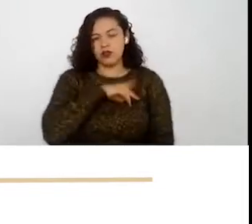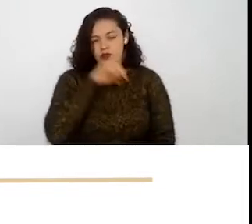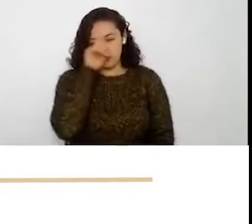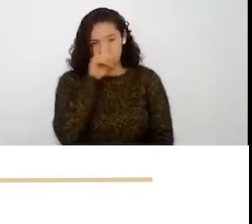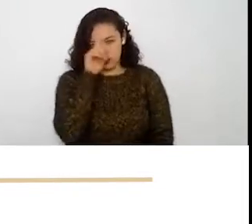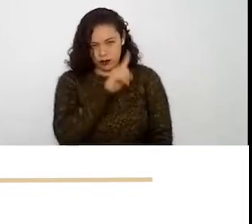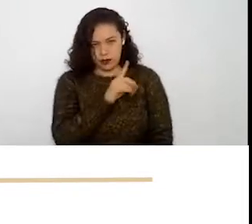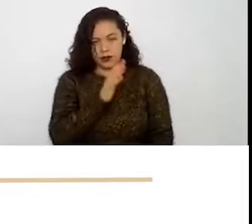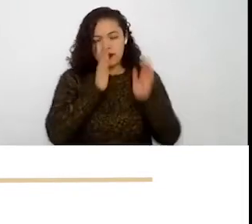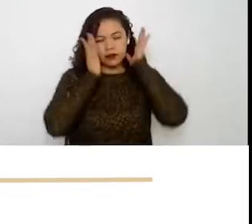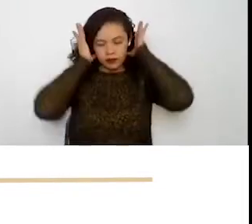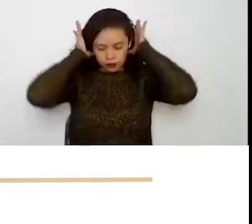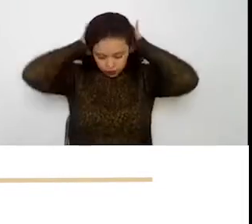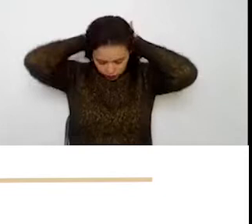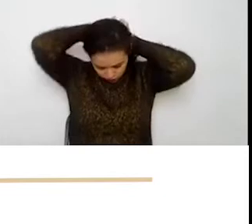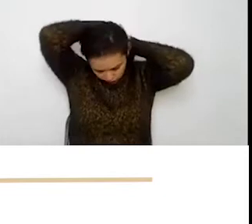este